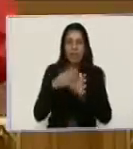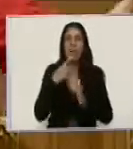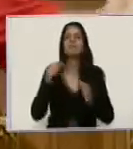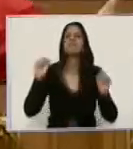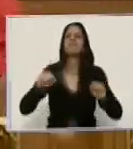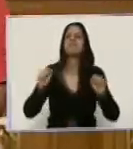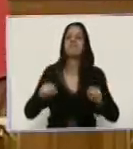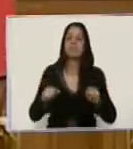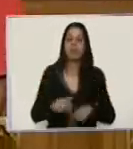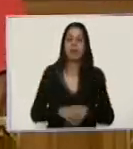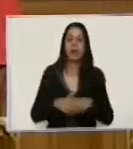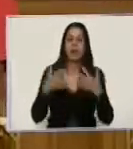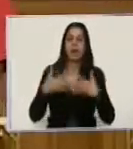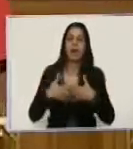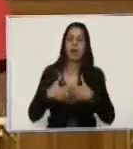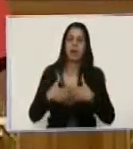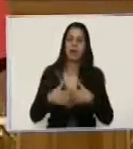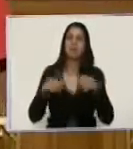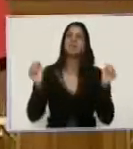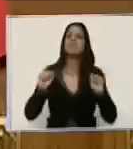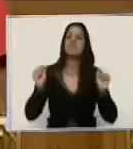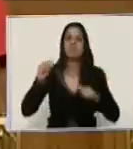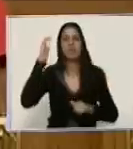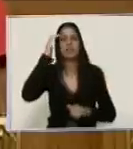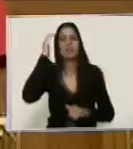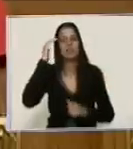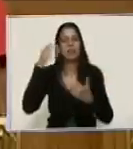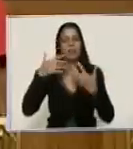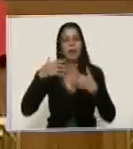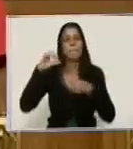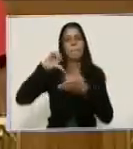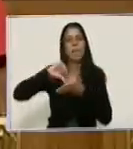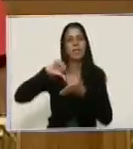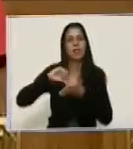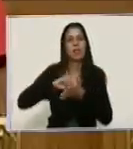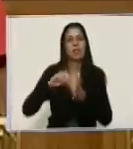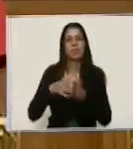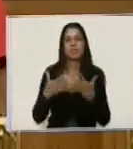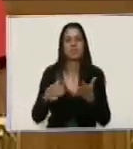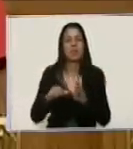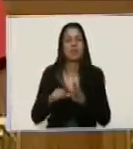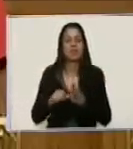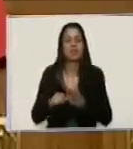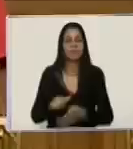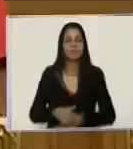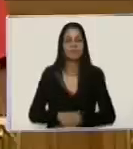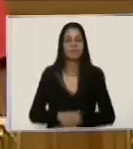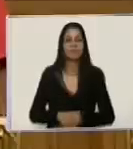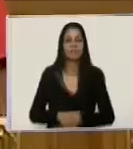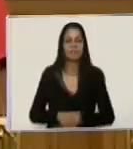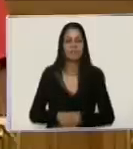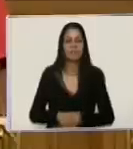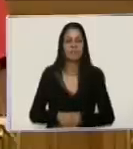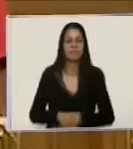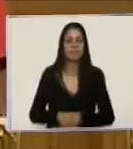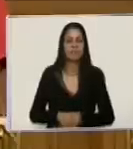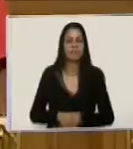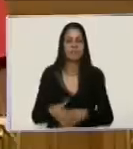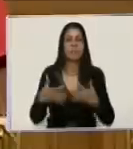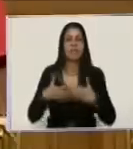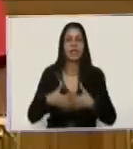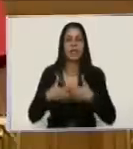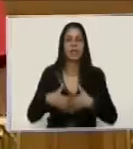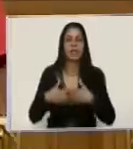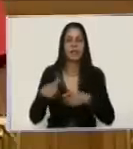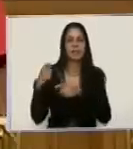Los de la compañía, pues, dijeron: sí sabemos dónde hay petróleo. ¿Ah? En la empresa nacional minera Petróleo